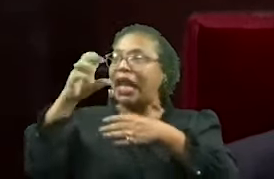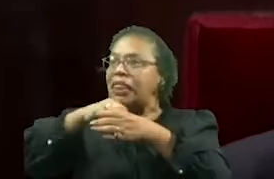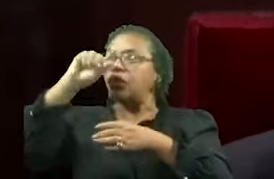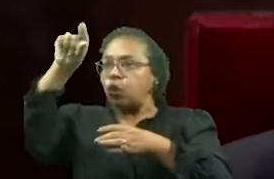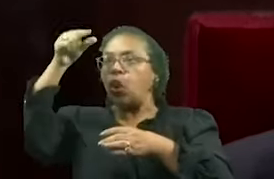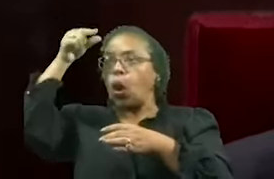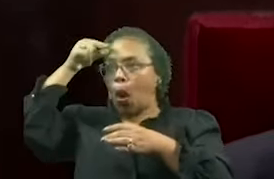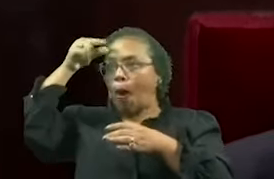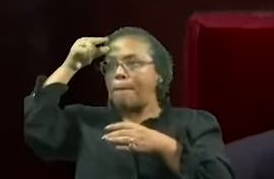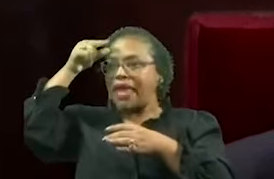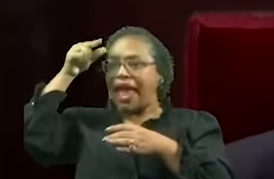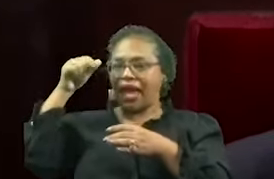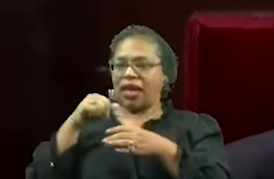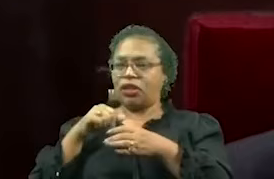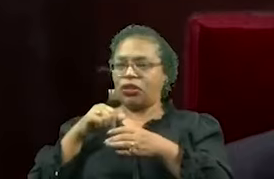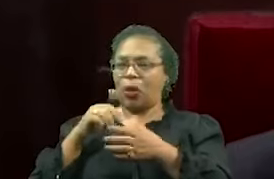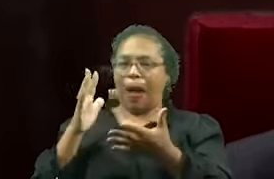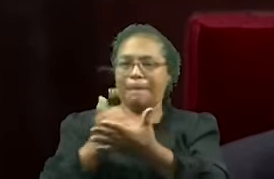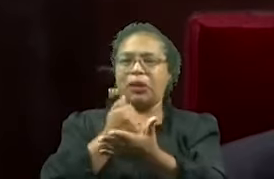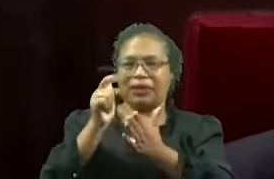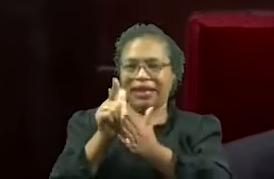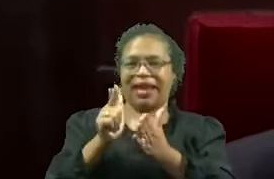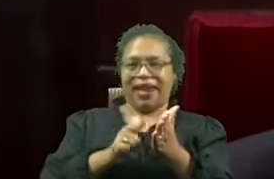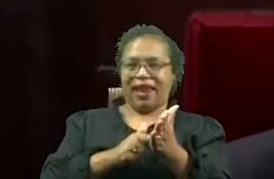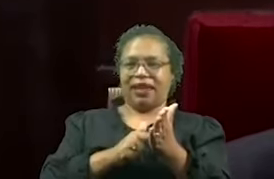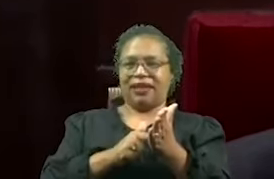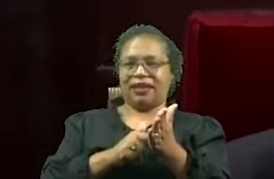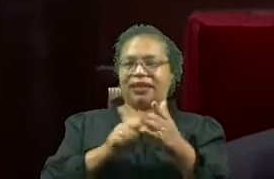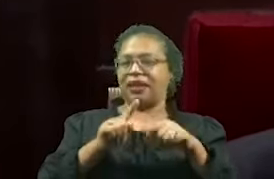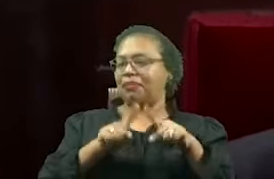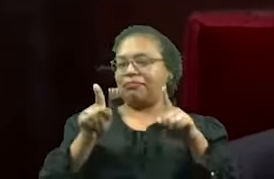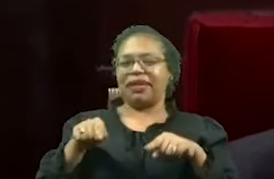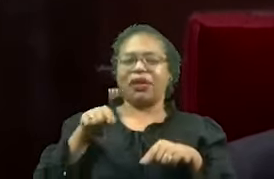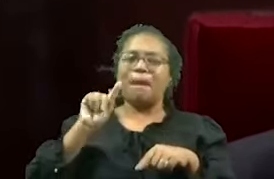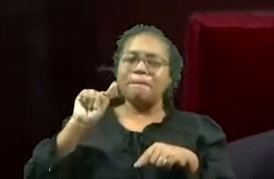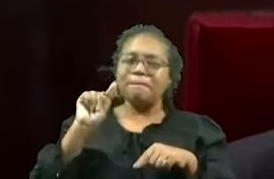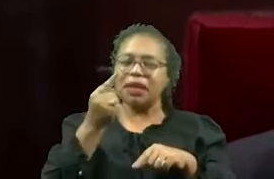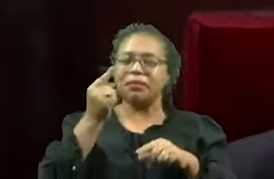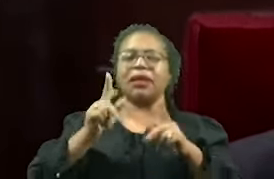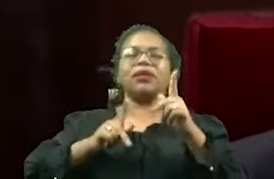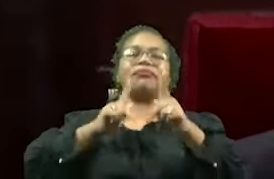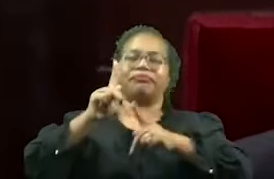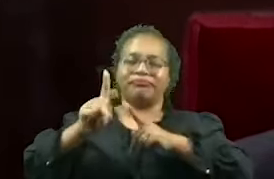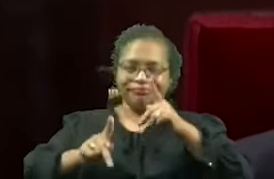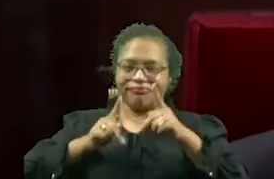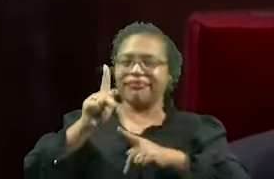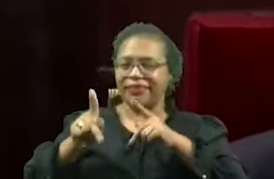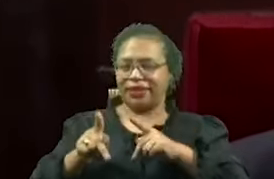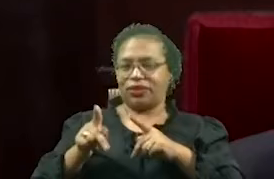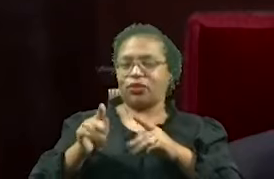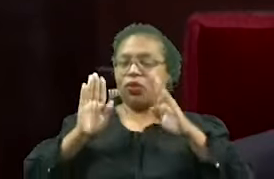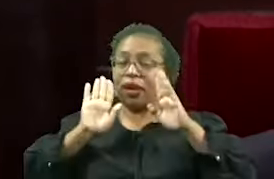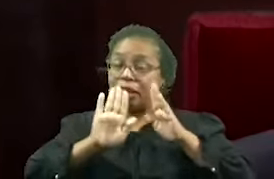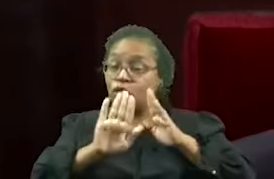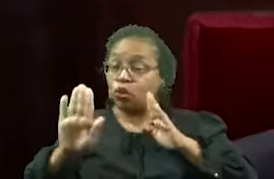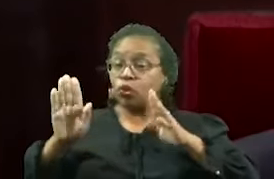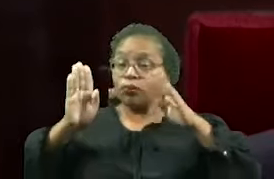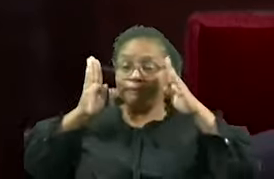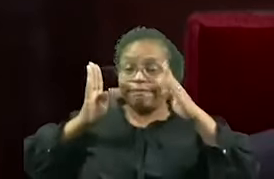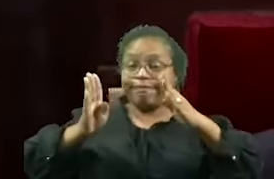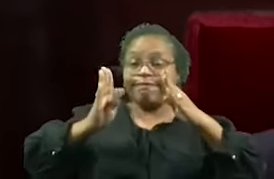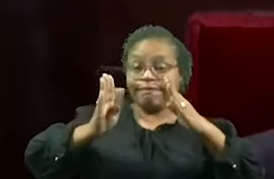ningún ciudadano está por encima de la justicia por eso muchas veces reafirm mi compromiso de cambiar